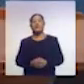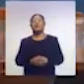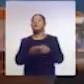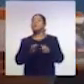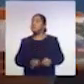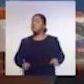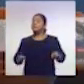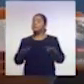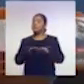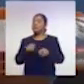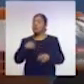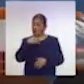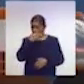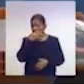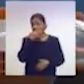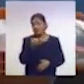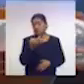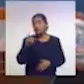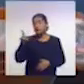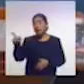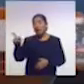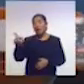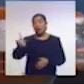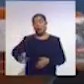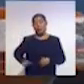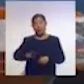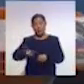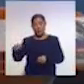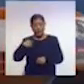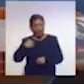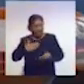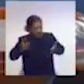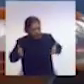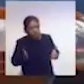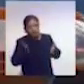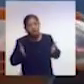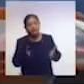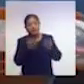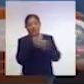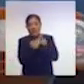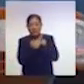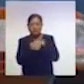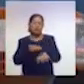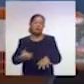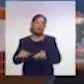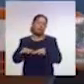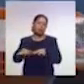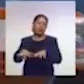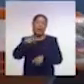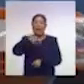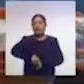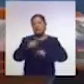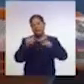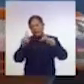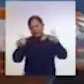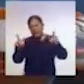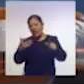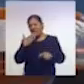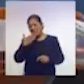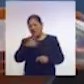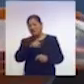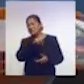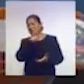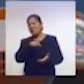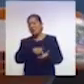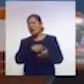señor gobernador del estado ha hecho en Tlaxcala y que en Tlaxcala haya sido distinguido como sede